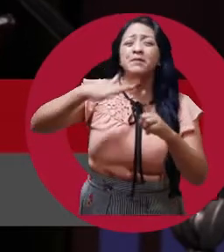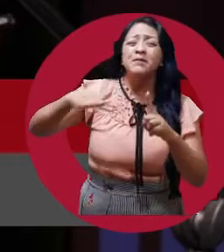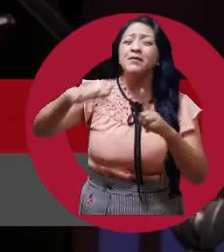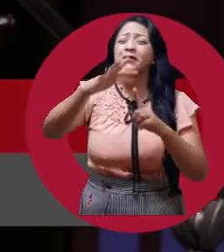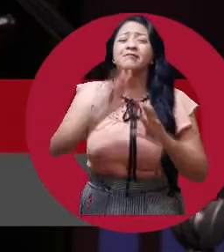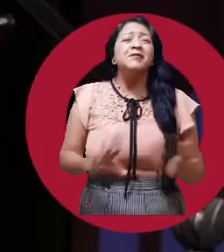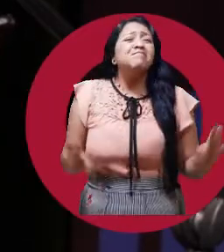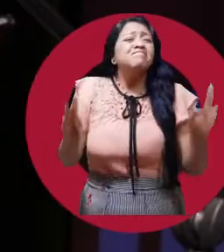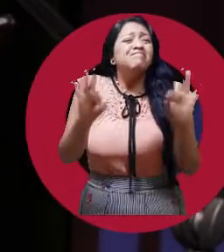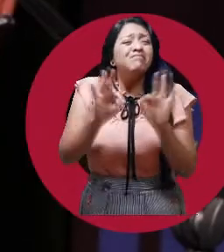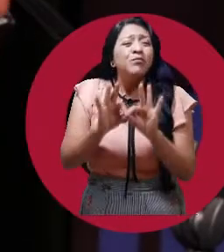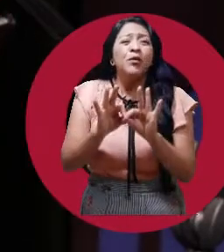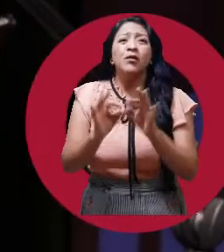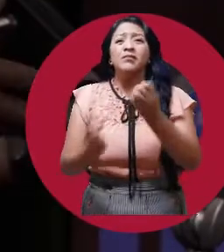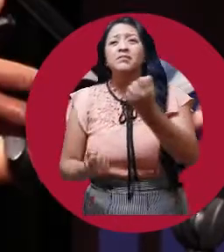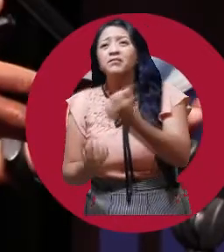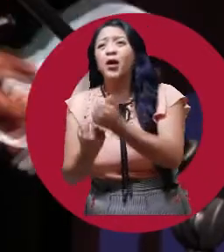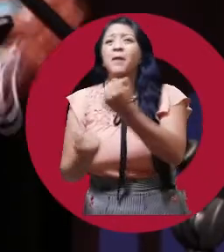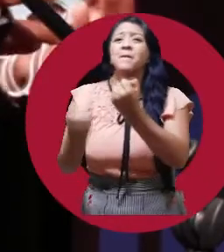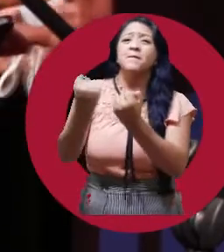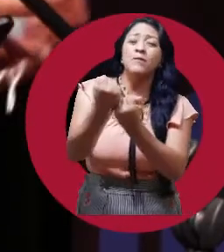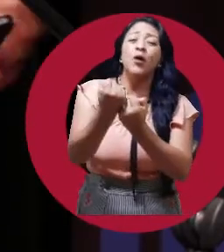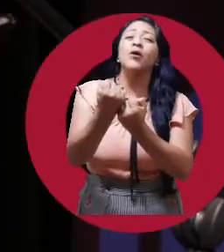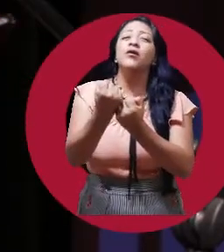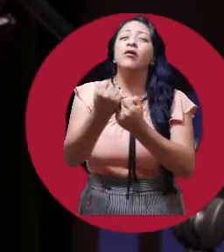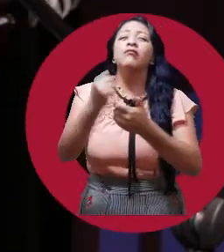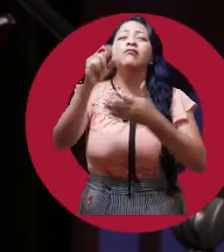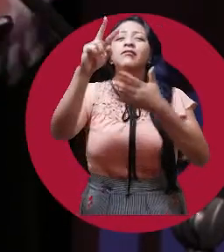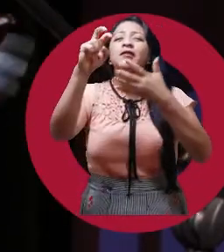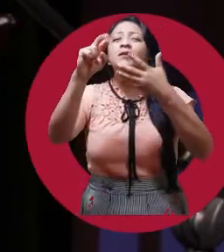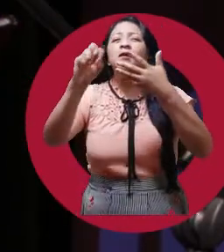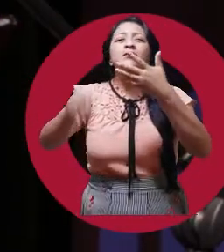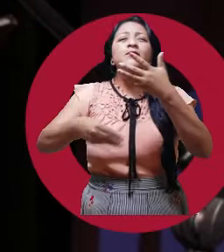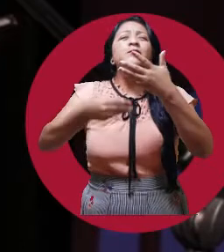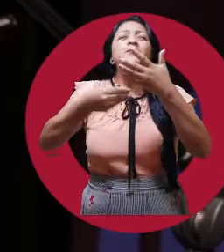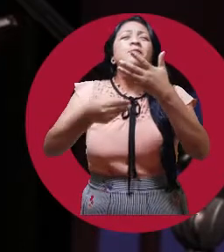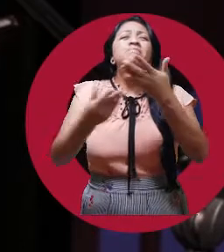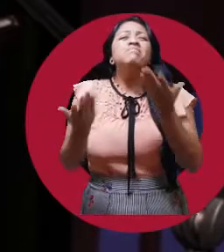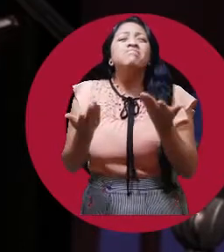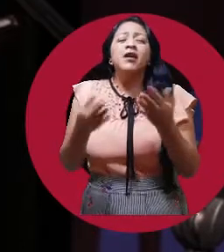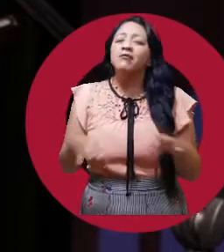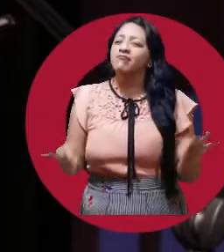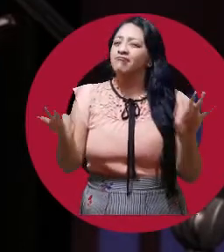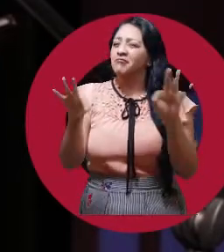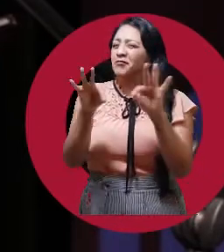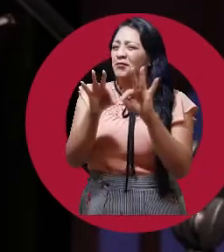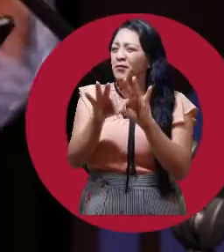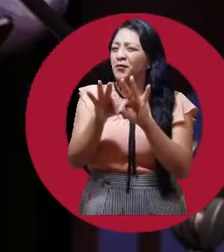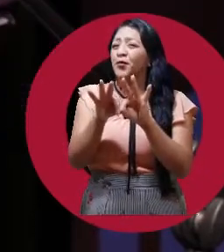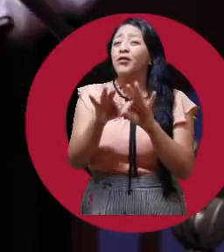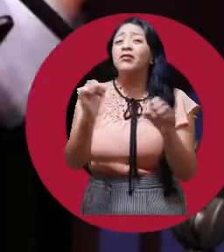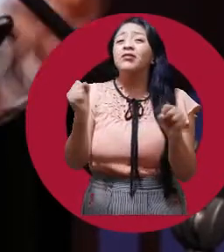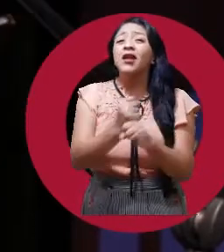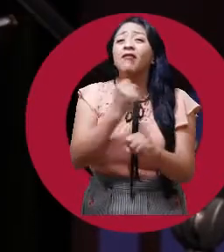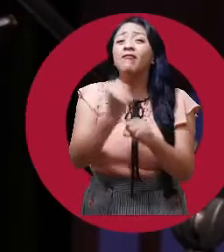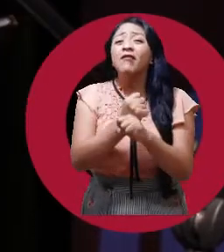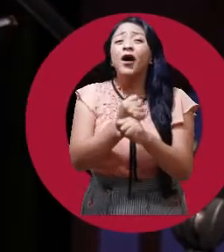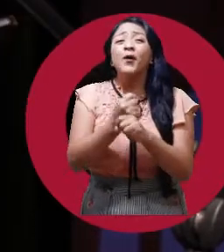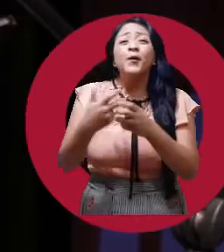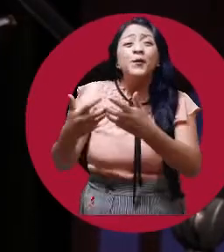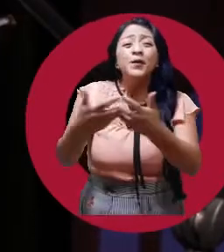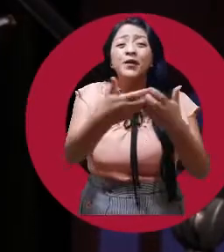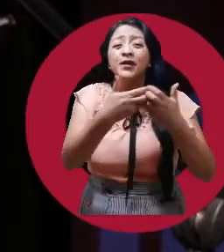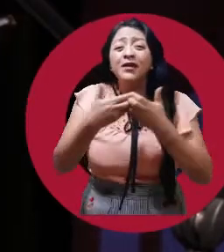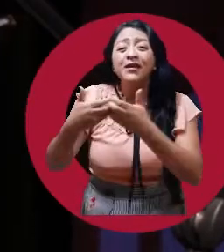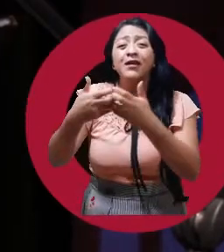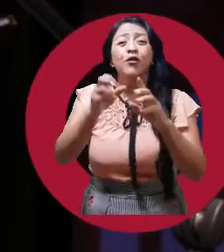expresarse, manifestarse en otros temas. Es decir, se requiere de un trabajo conjunto, de un sistema, ¿no es cierto?, que